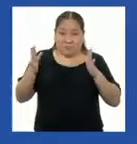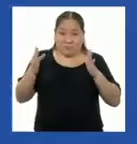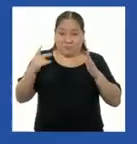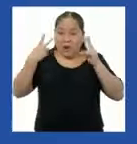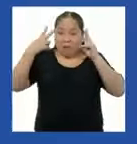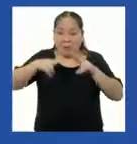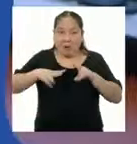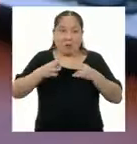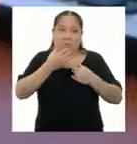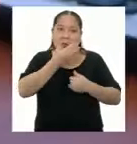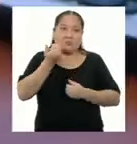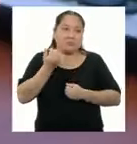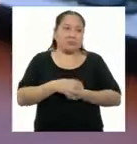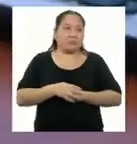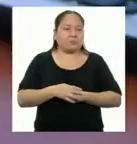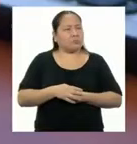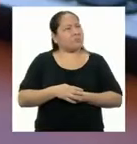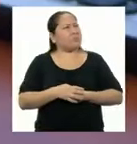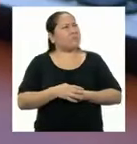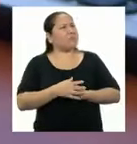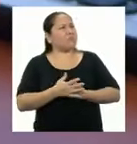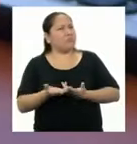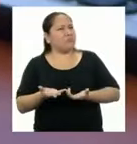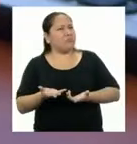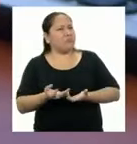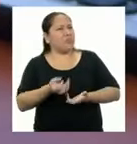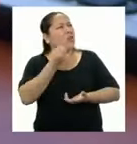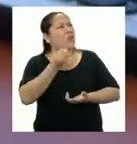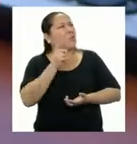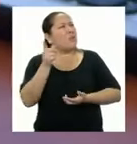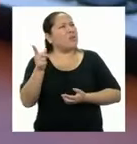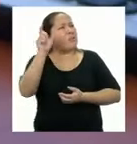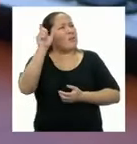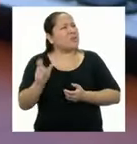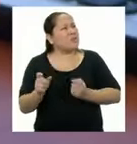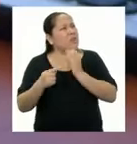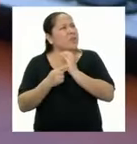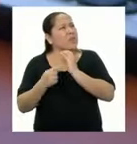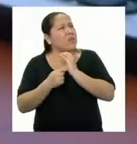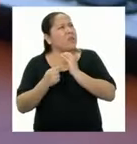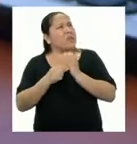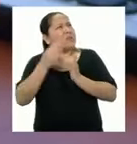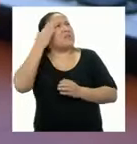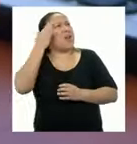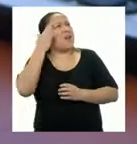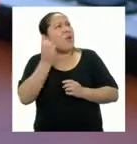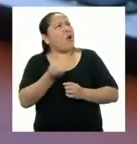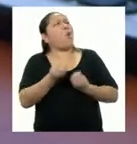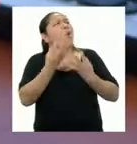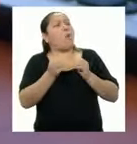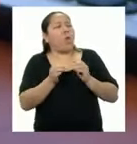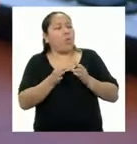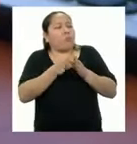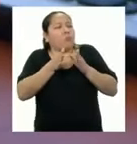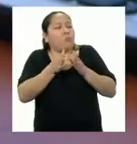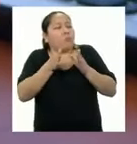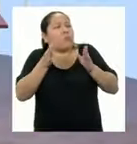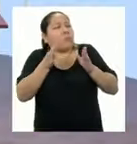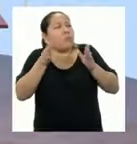grande. Pero, ¿cómo el técnico de celular sabía cuántas medidas debía aumentar la imagen